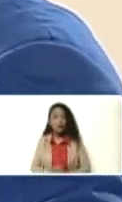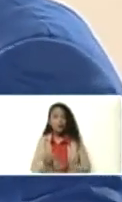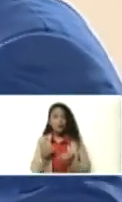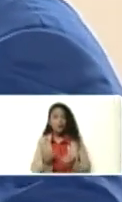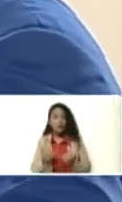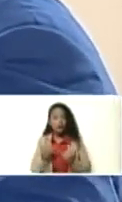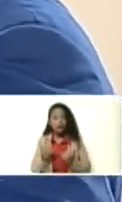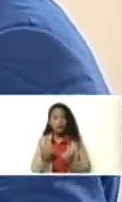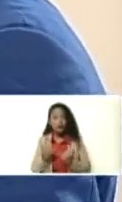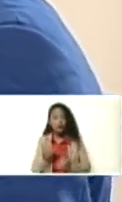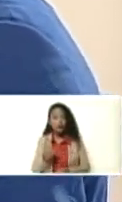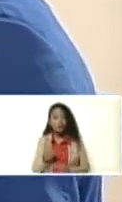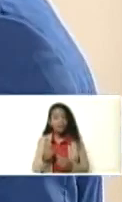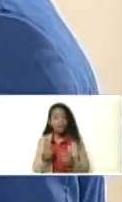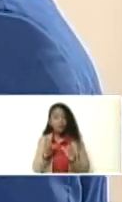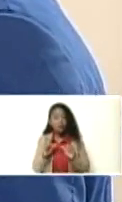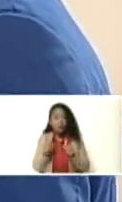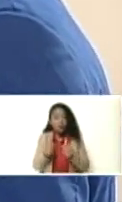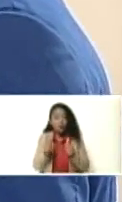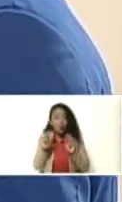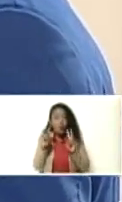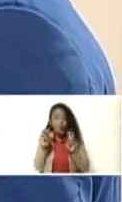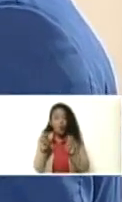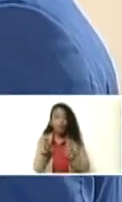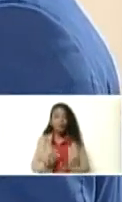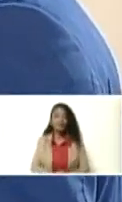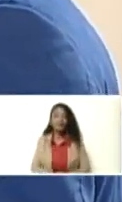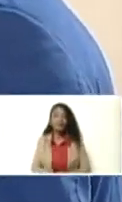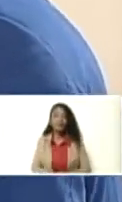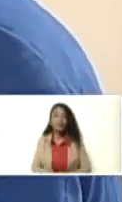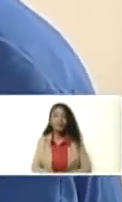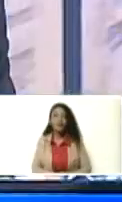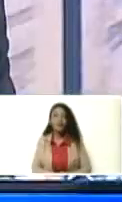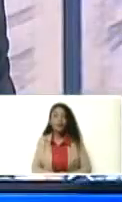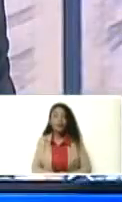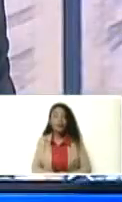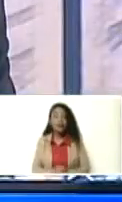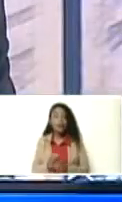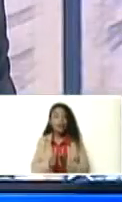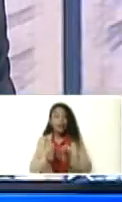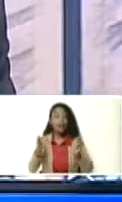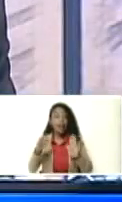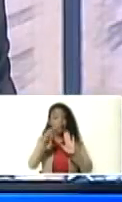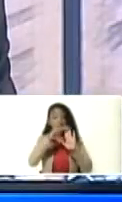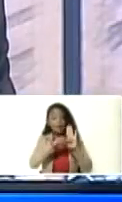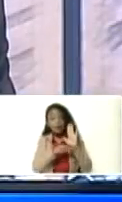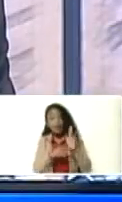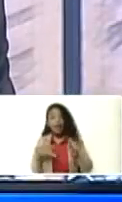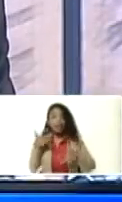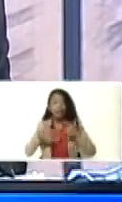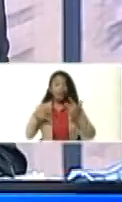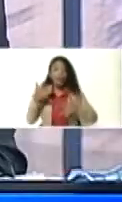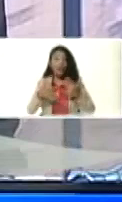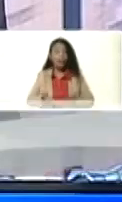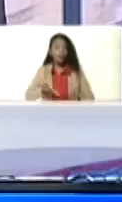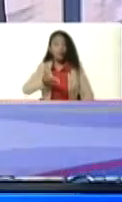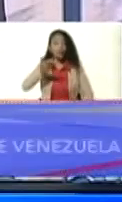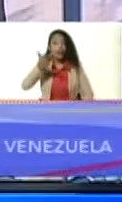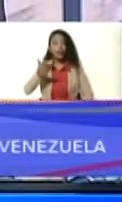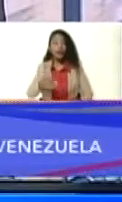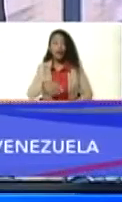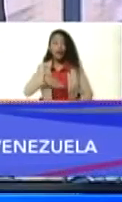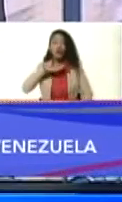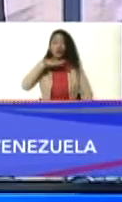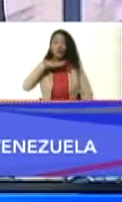instalada y que ha estado con un gran nivel de actividad. Gracias por su presencia, por